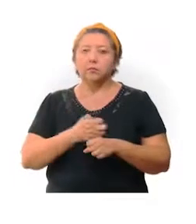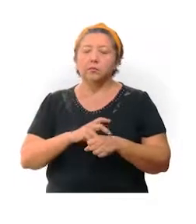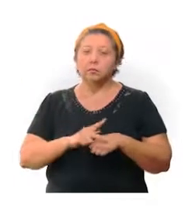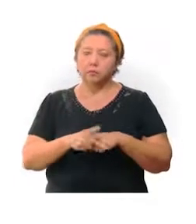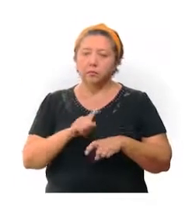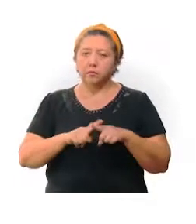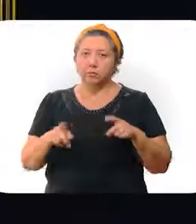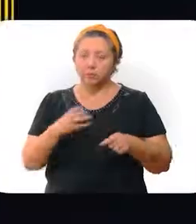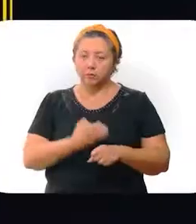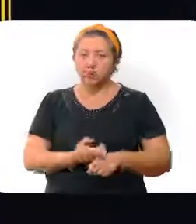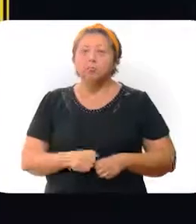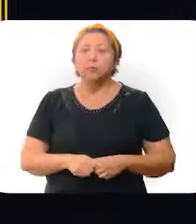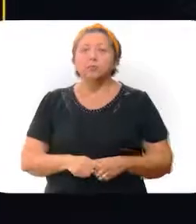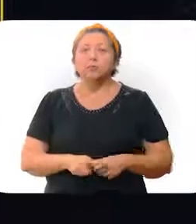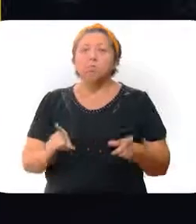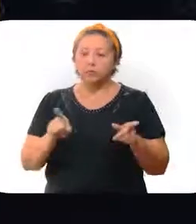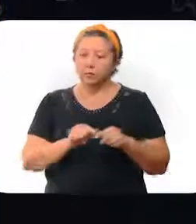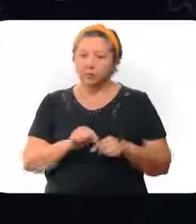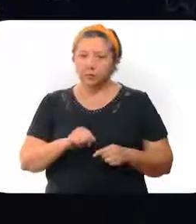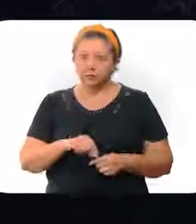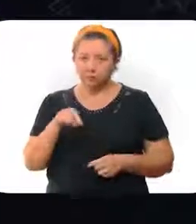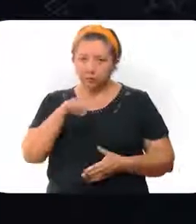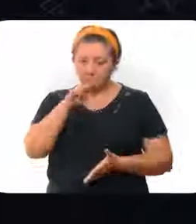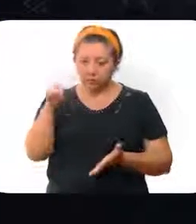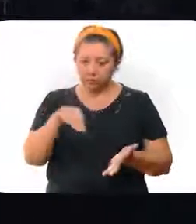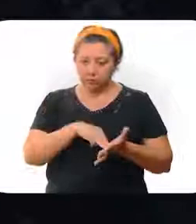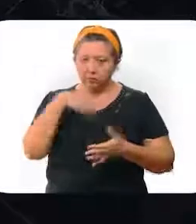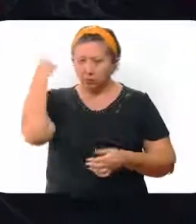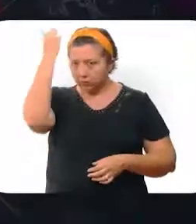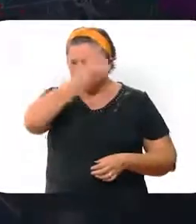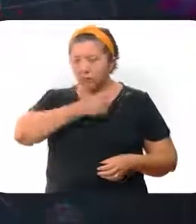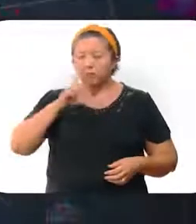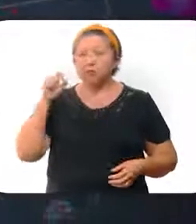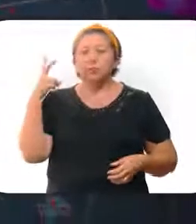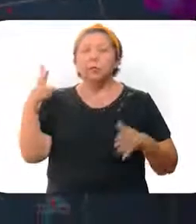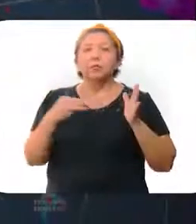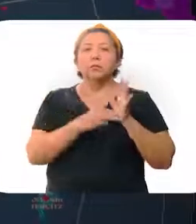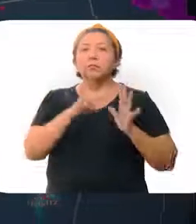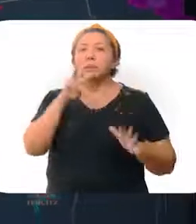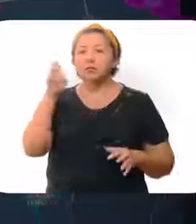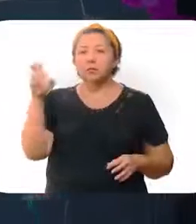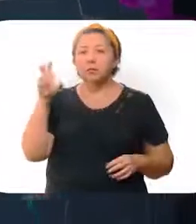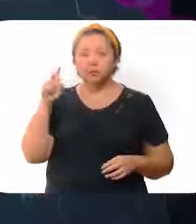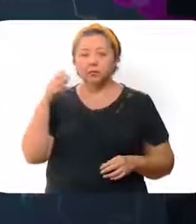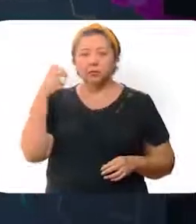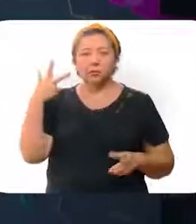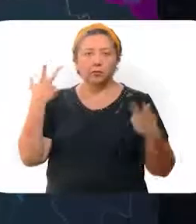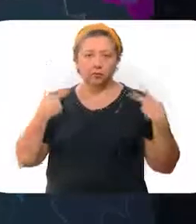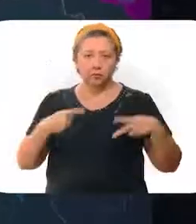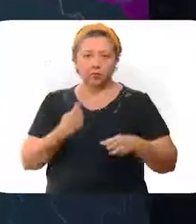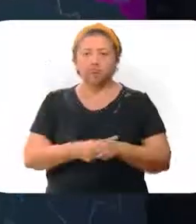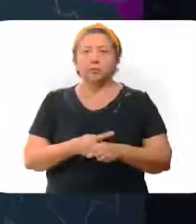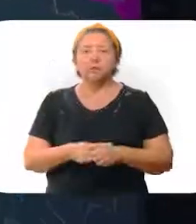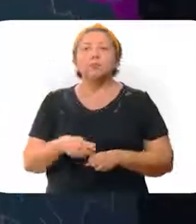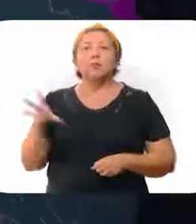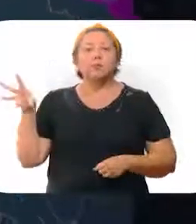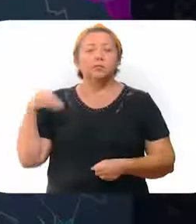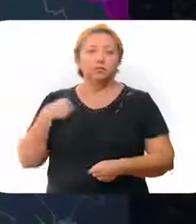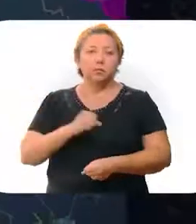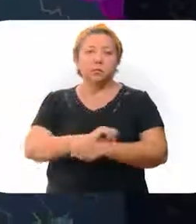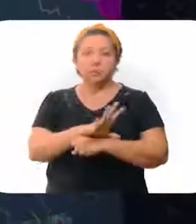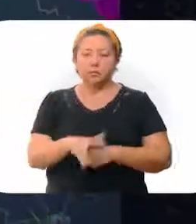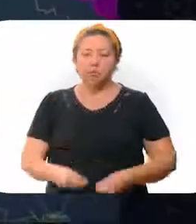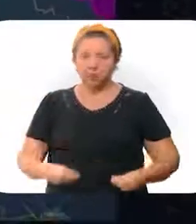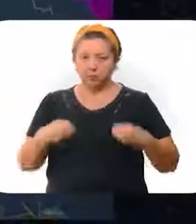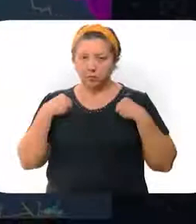u otro estado. Específicamente, en Mérida se han diagnosticado 22.338 personas contagiadas de coronavirus,